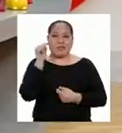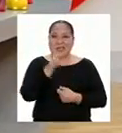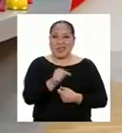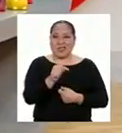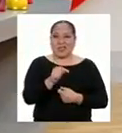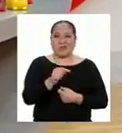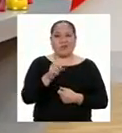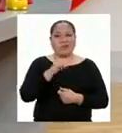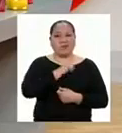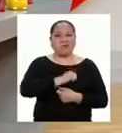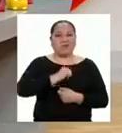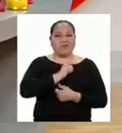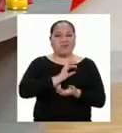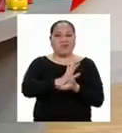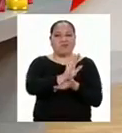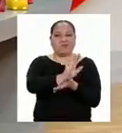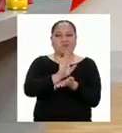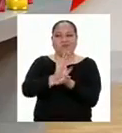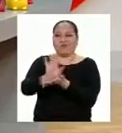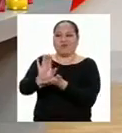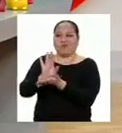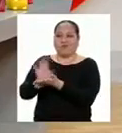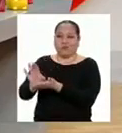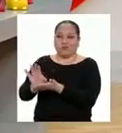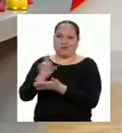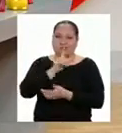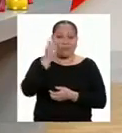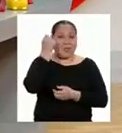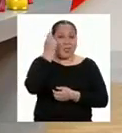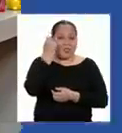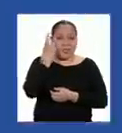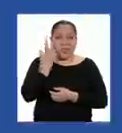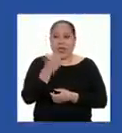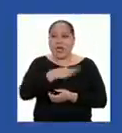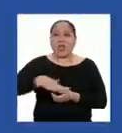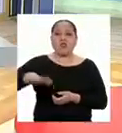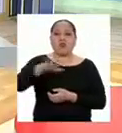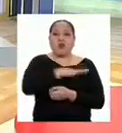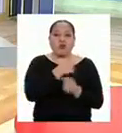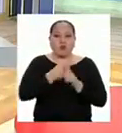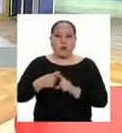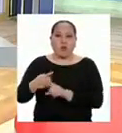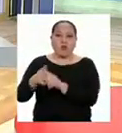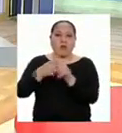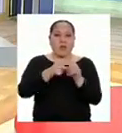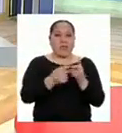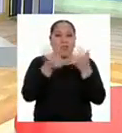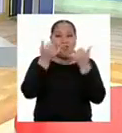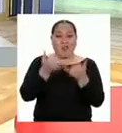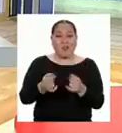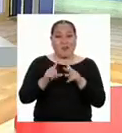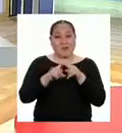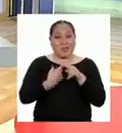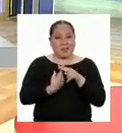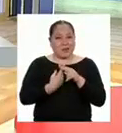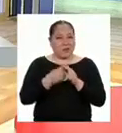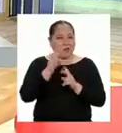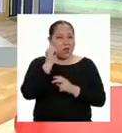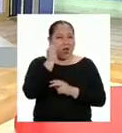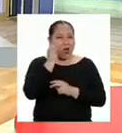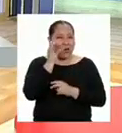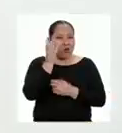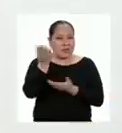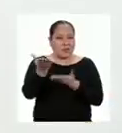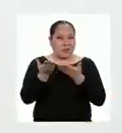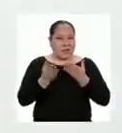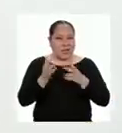eso genera actitudes de rechazo entre los miembros al no comprender que todos somos diversos. Hoy vamos a empezar el reto con un par de invitadas